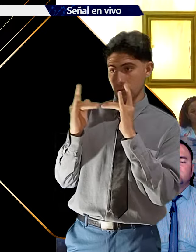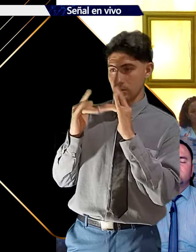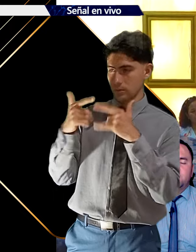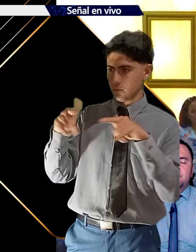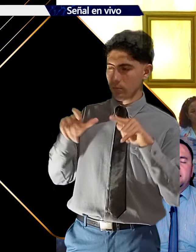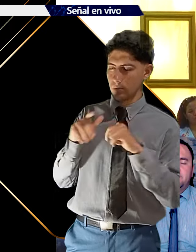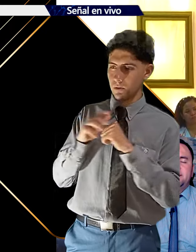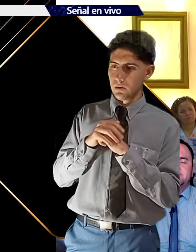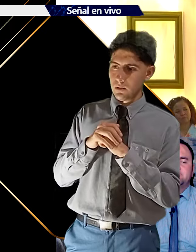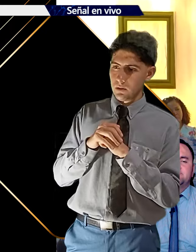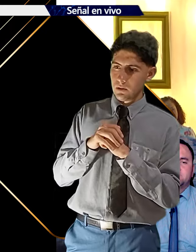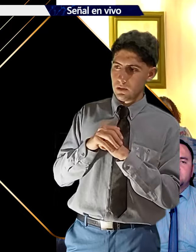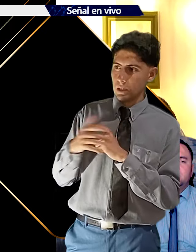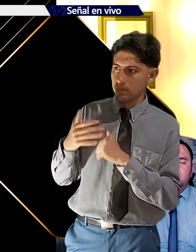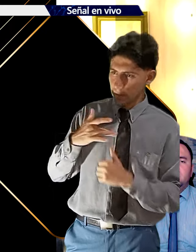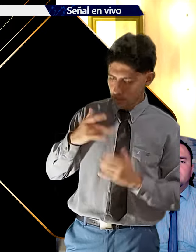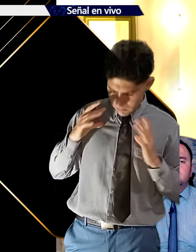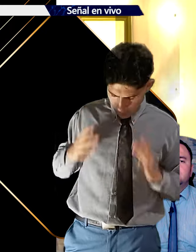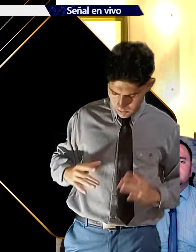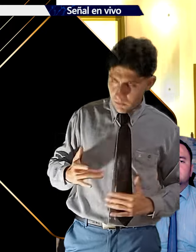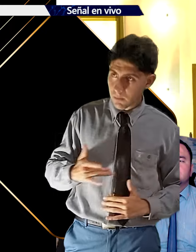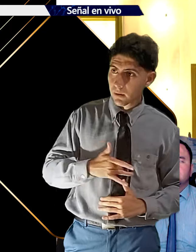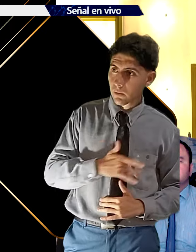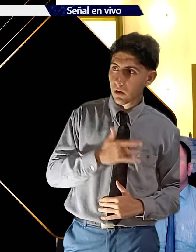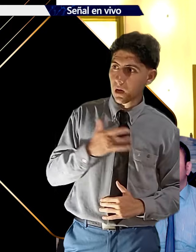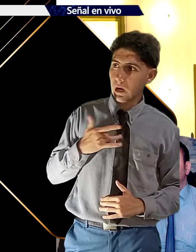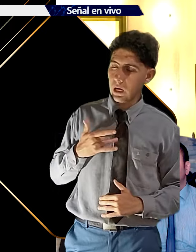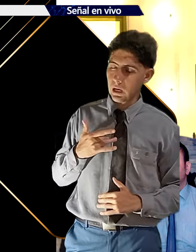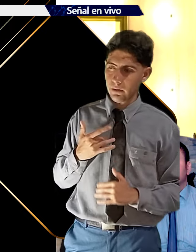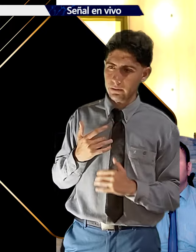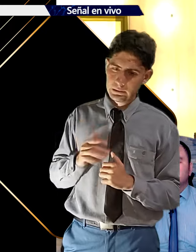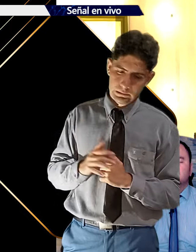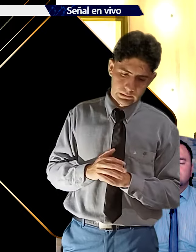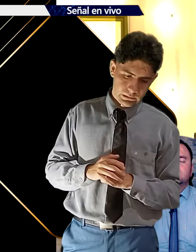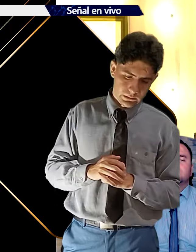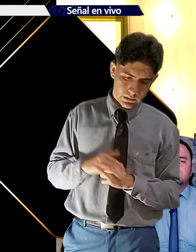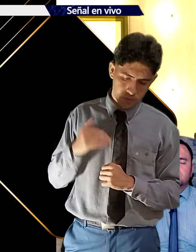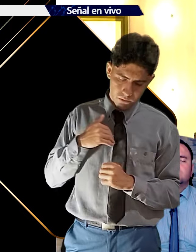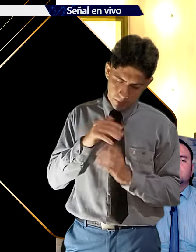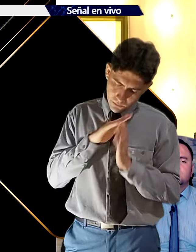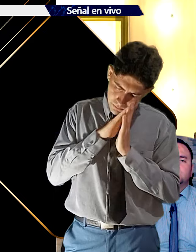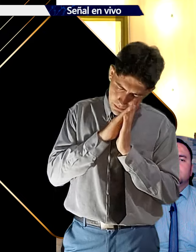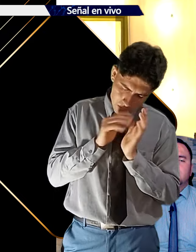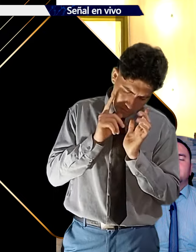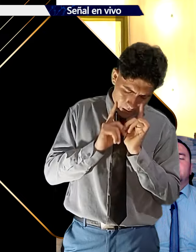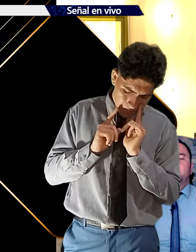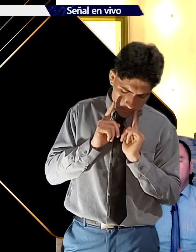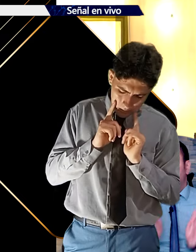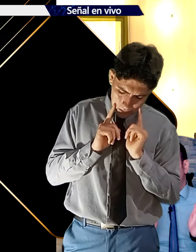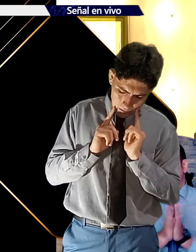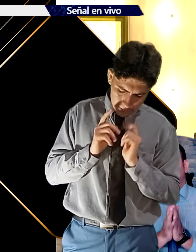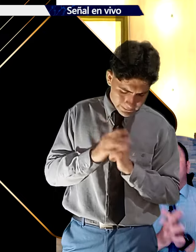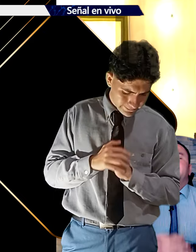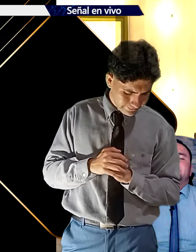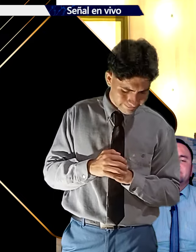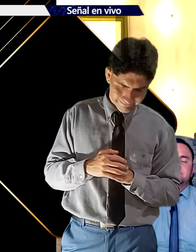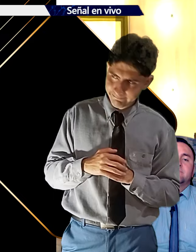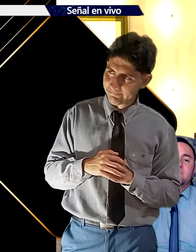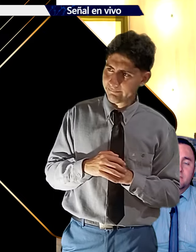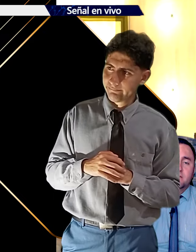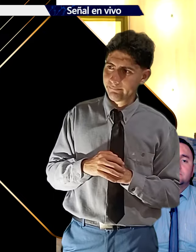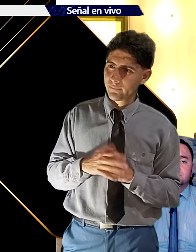nosotros y este hombre se levantaba a la madrugada y me tocaba y decía, y cuidado con ir a hablar porque eso es lo primero que hace, me amenazaba y